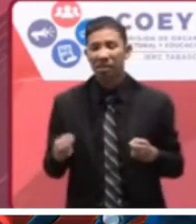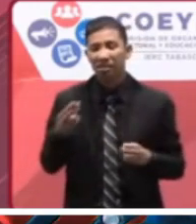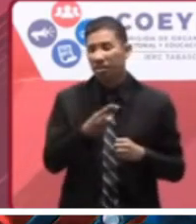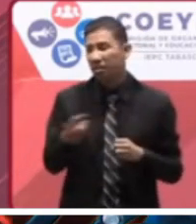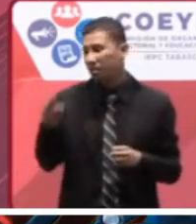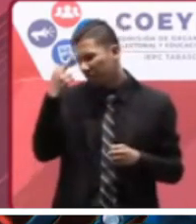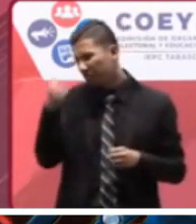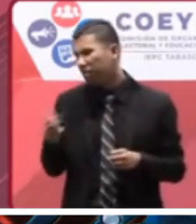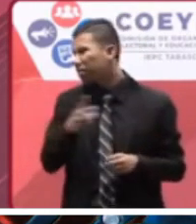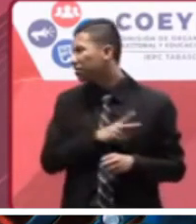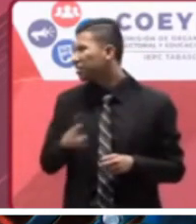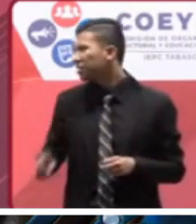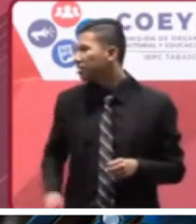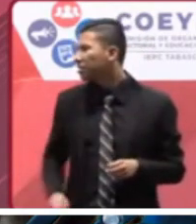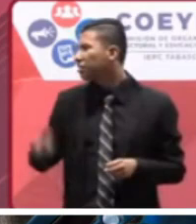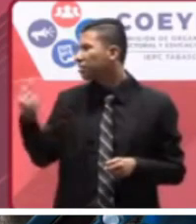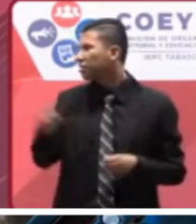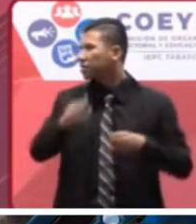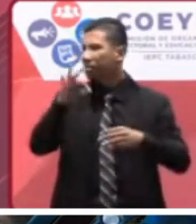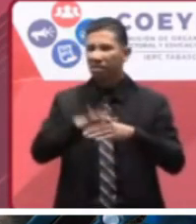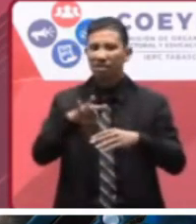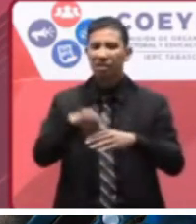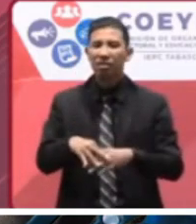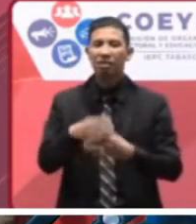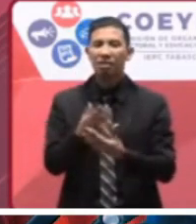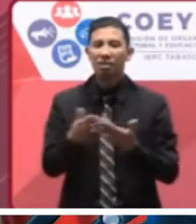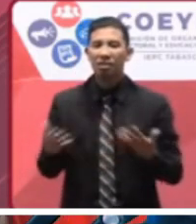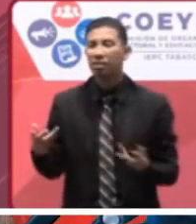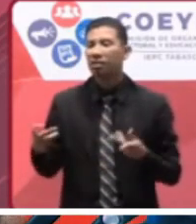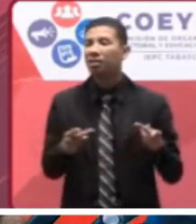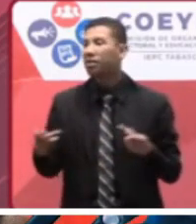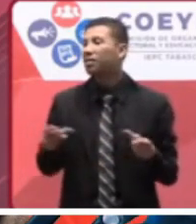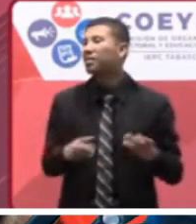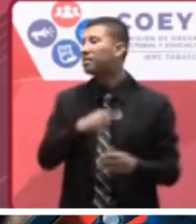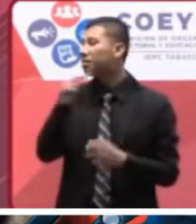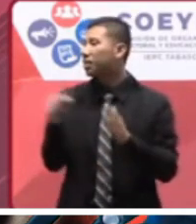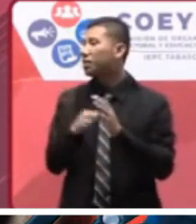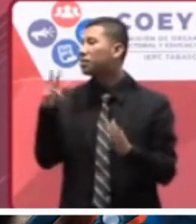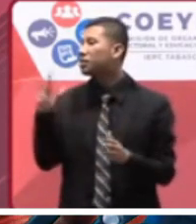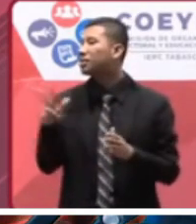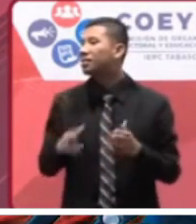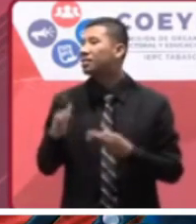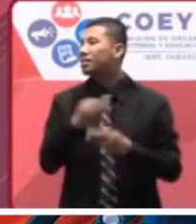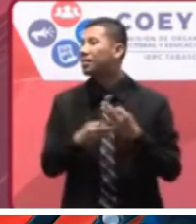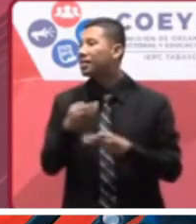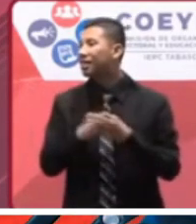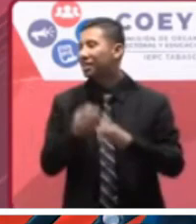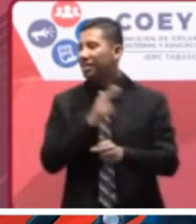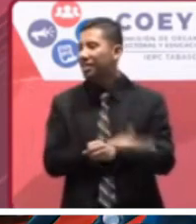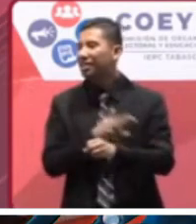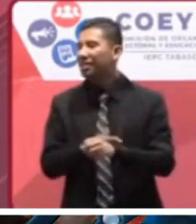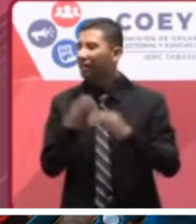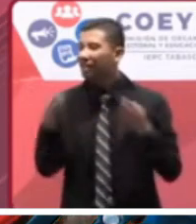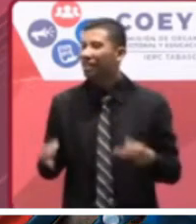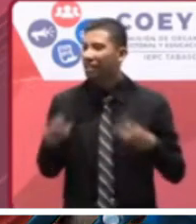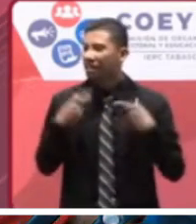el presidente de la República fue electo en una elección impecablemente organizada, como la de 2018, en donde hubieron todas las garantías para que las ciudadanas y los ciudadanos